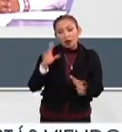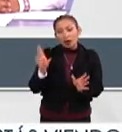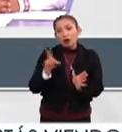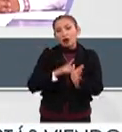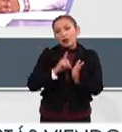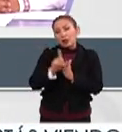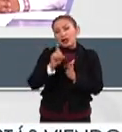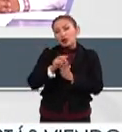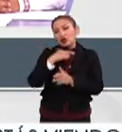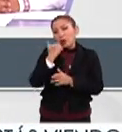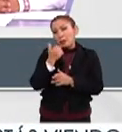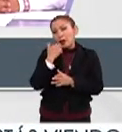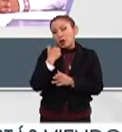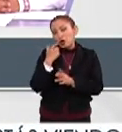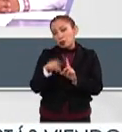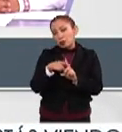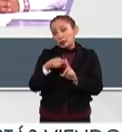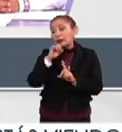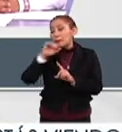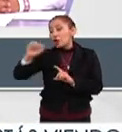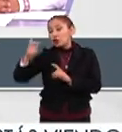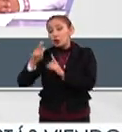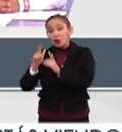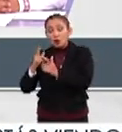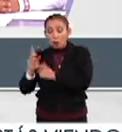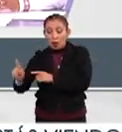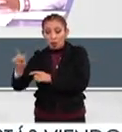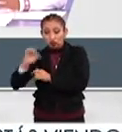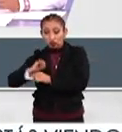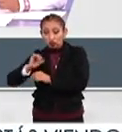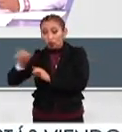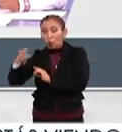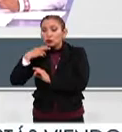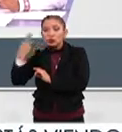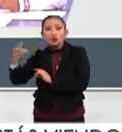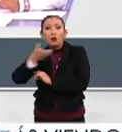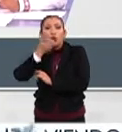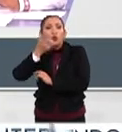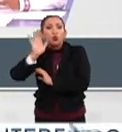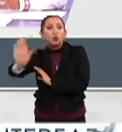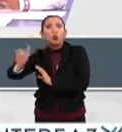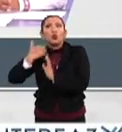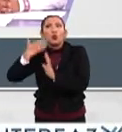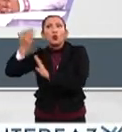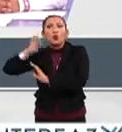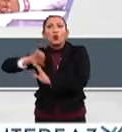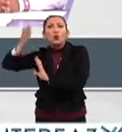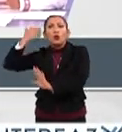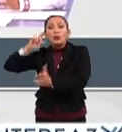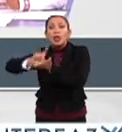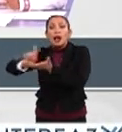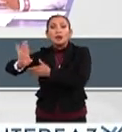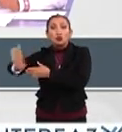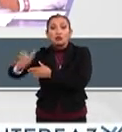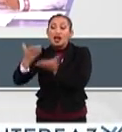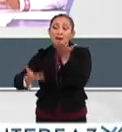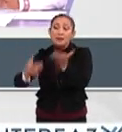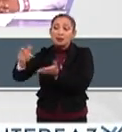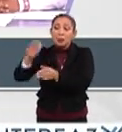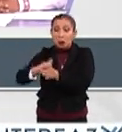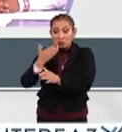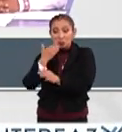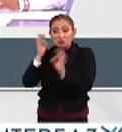romano y dispositivista, pero que también los pueblos originarios tienen usos y costumbres en cuanto a la aplicación del derecho que en muchos casos son